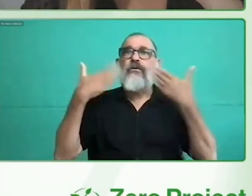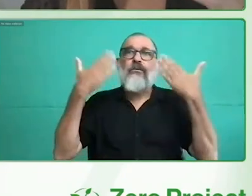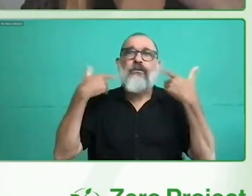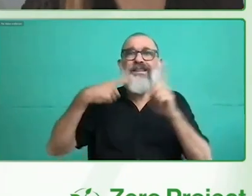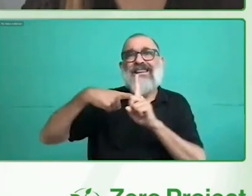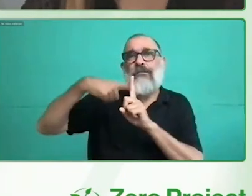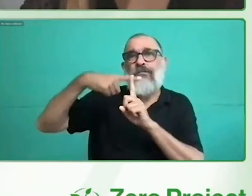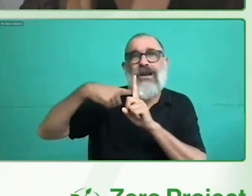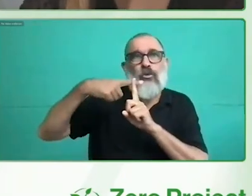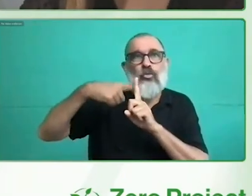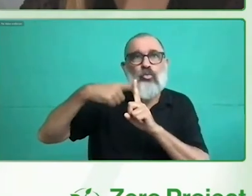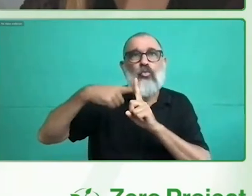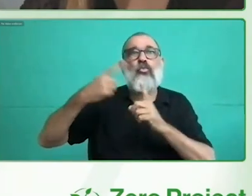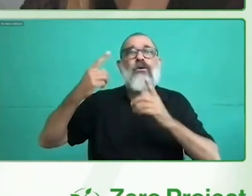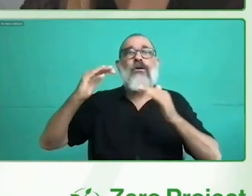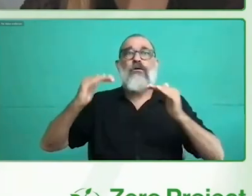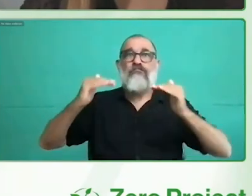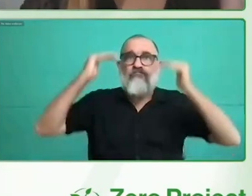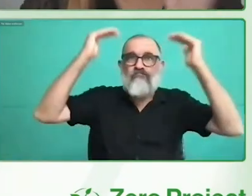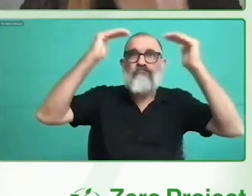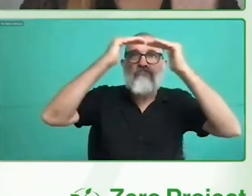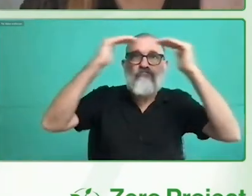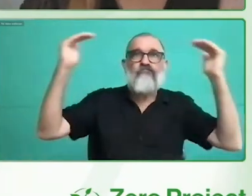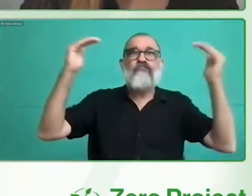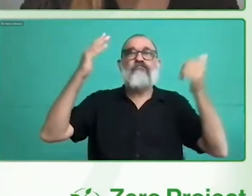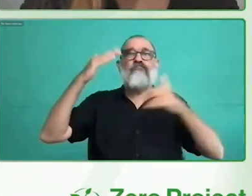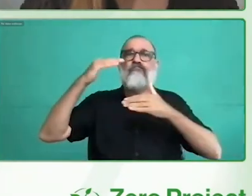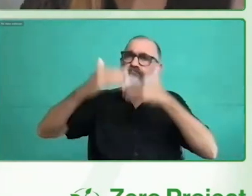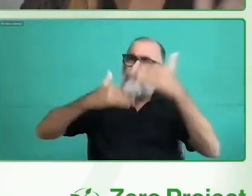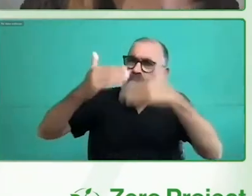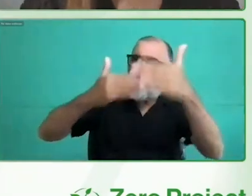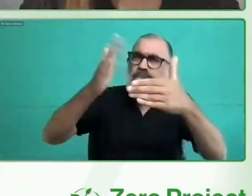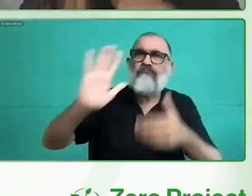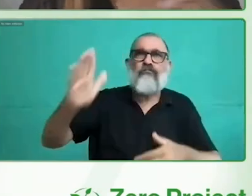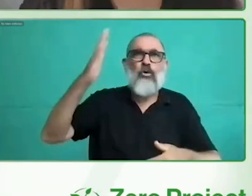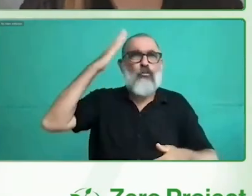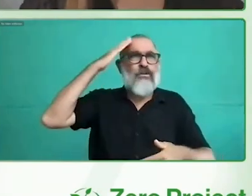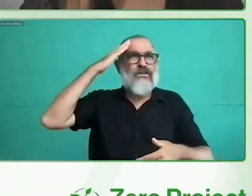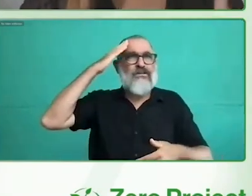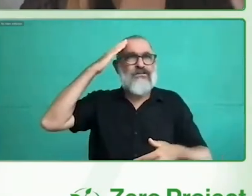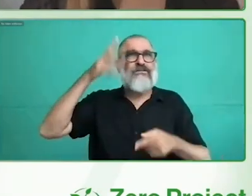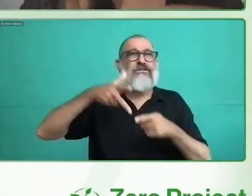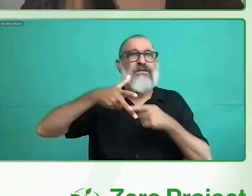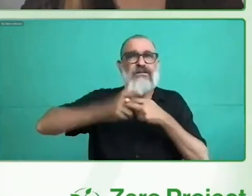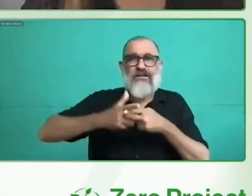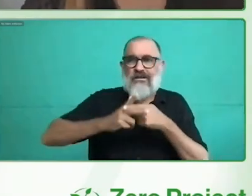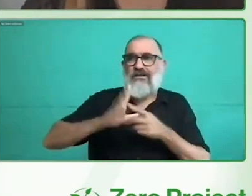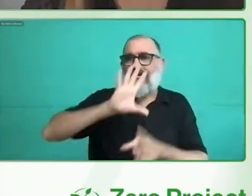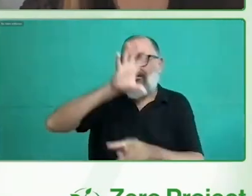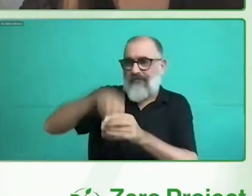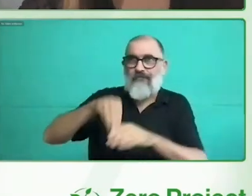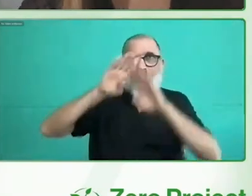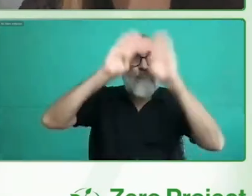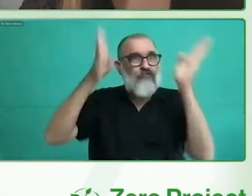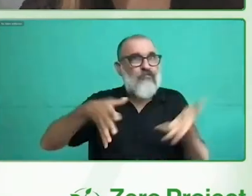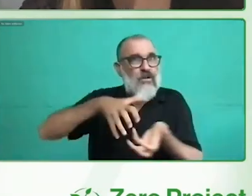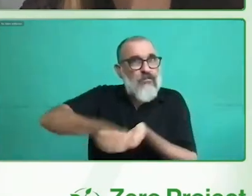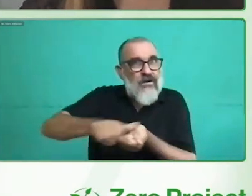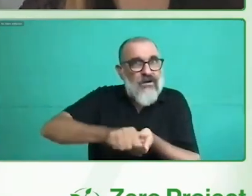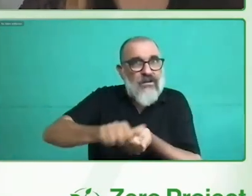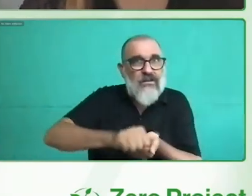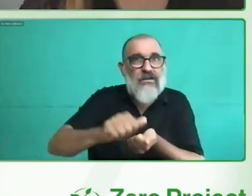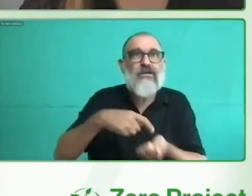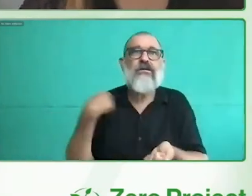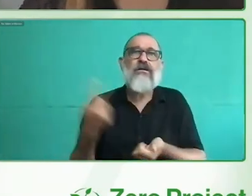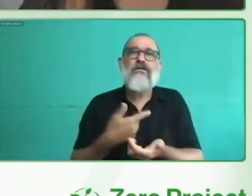favor. Habiendo dotado ya de habilidades blandas y técnicas, buscamos llevar estos conocimientos a la